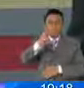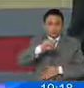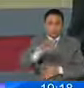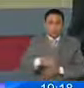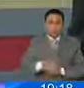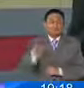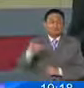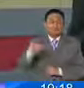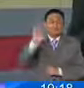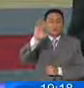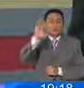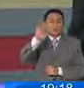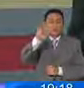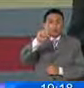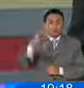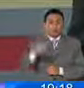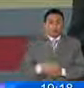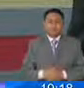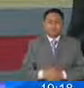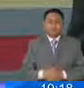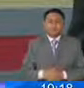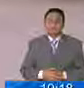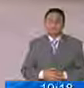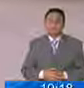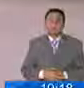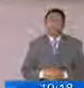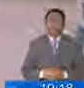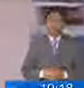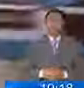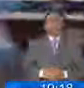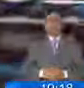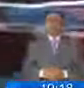sistema EQ911.